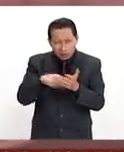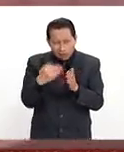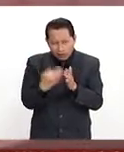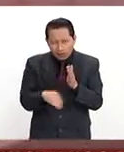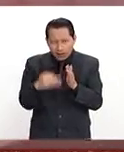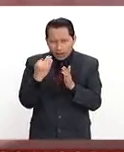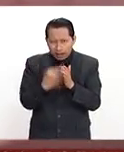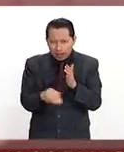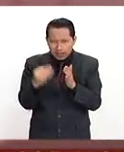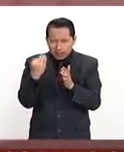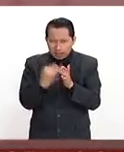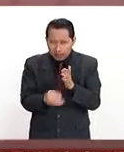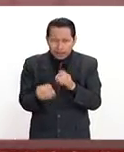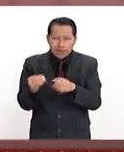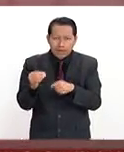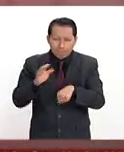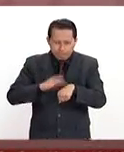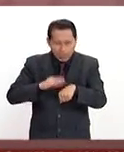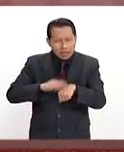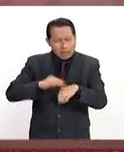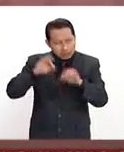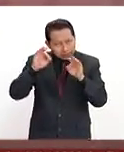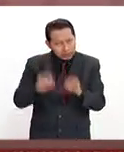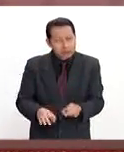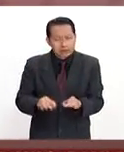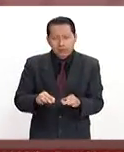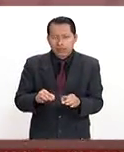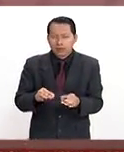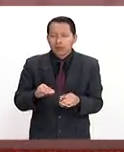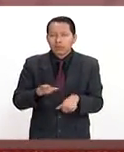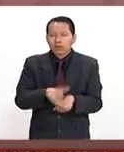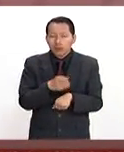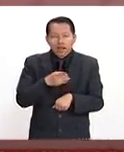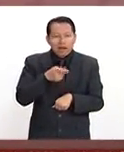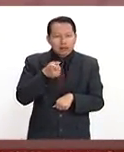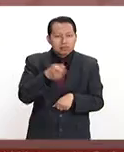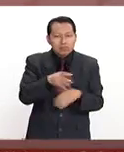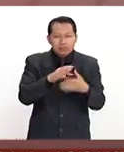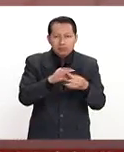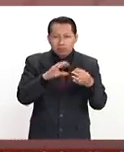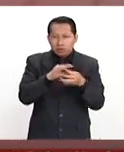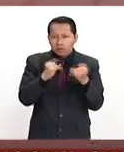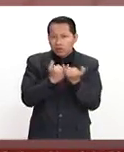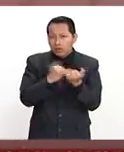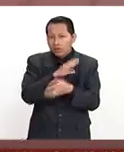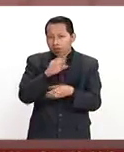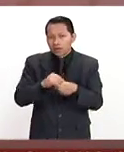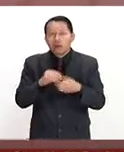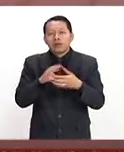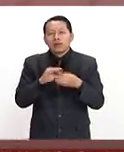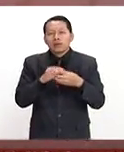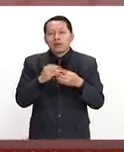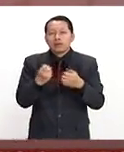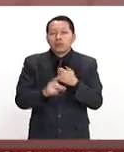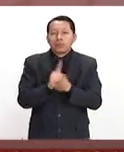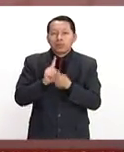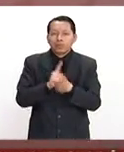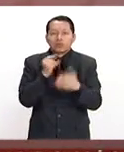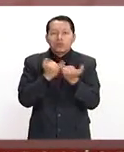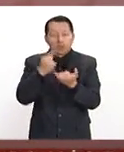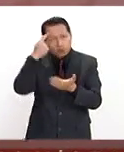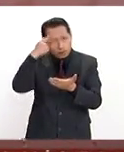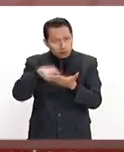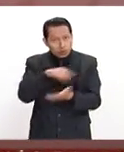falta ponerle etiqueta, ¿no? al tema, falta denominarlo y hablar del problema. Yo creo